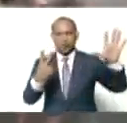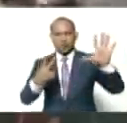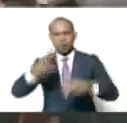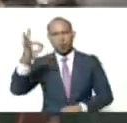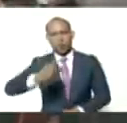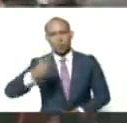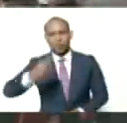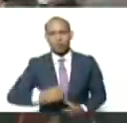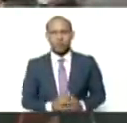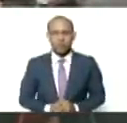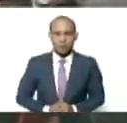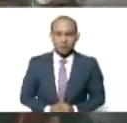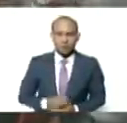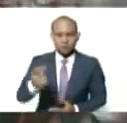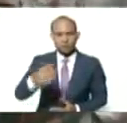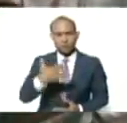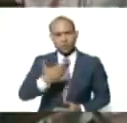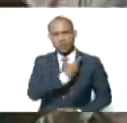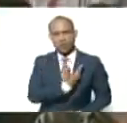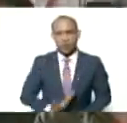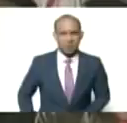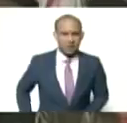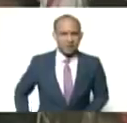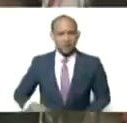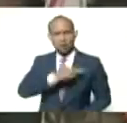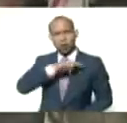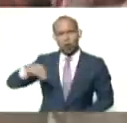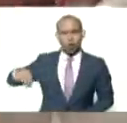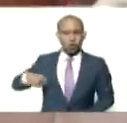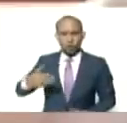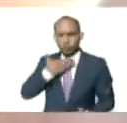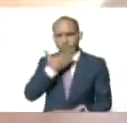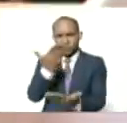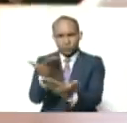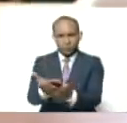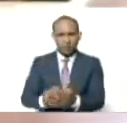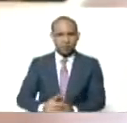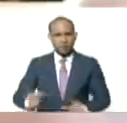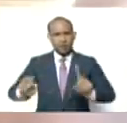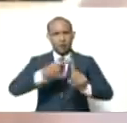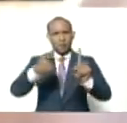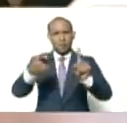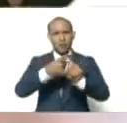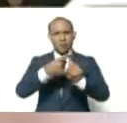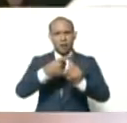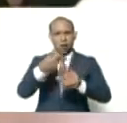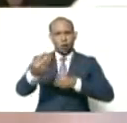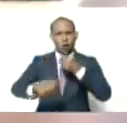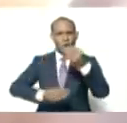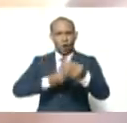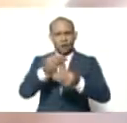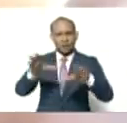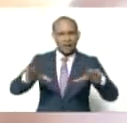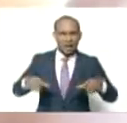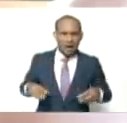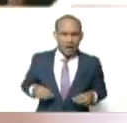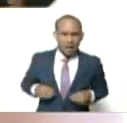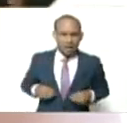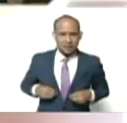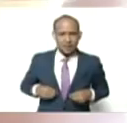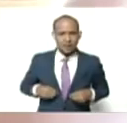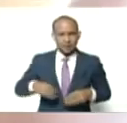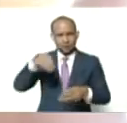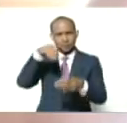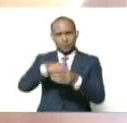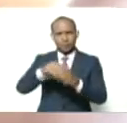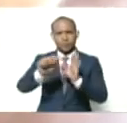92%. Es por ello, presidente, que proponemos, primero, nos apegamos plenamente a lo establecido